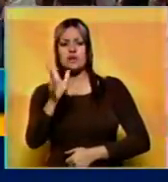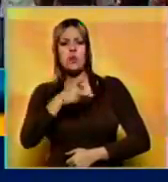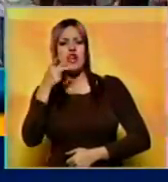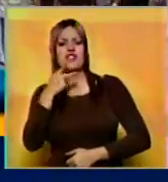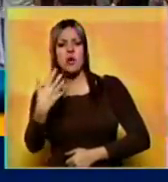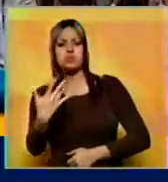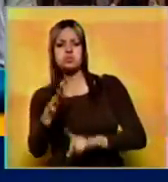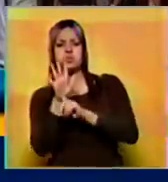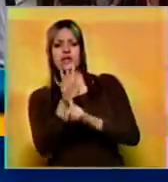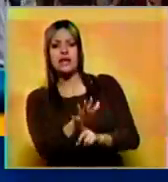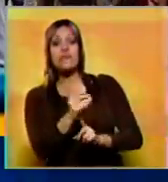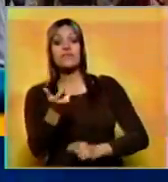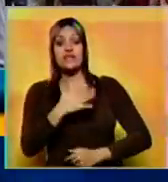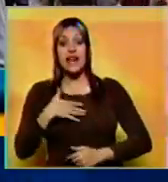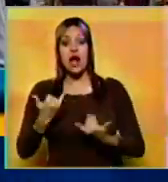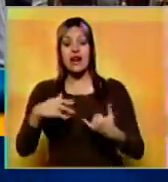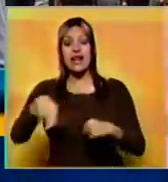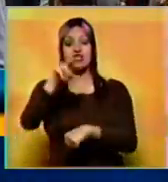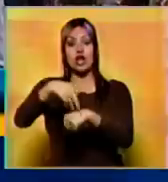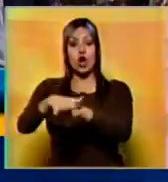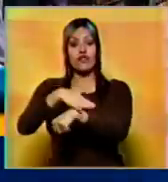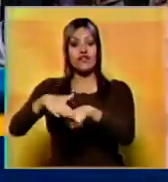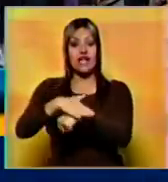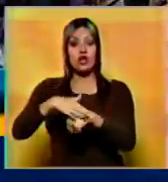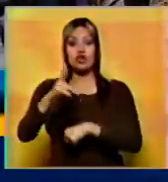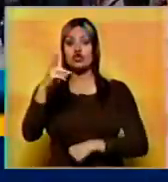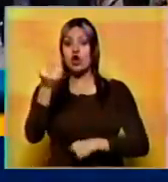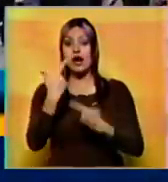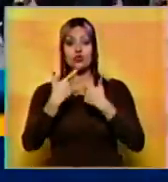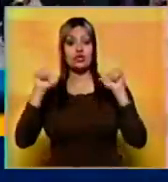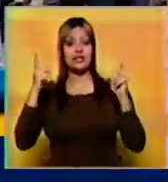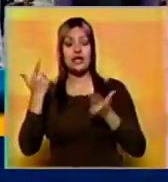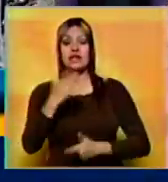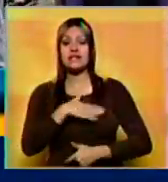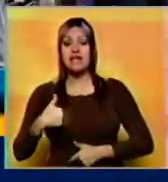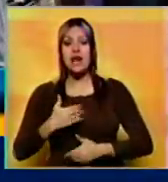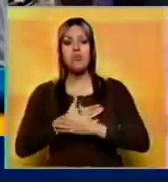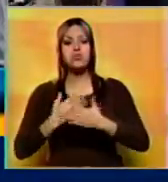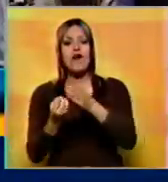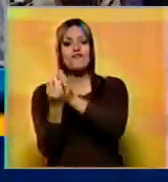politiquería barata el hecho de que el Ejecutivo Nacional no los haya autorizado a presentarle una